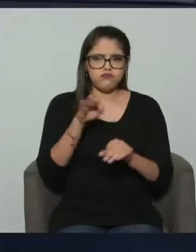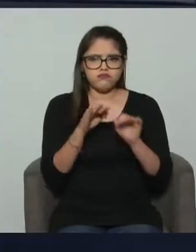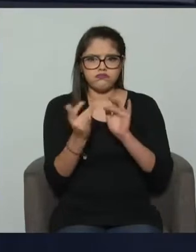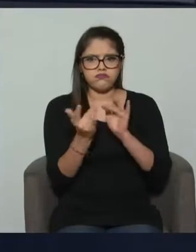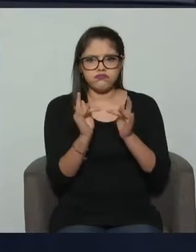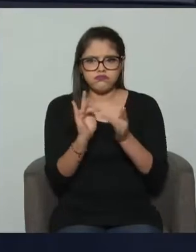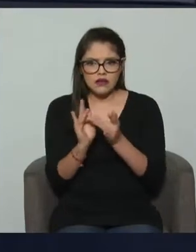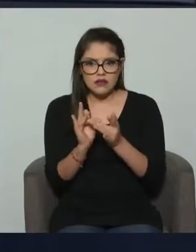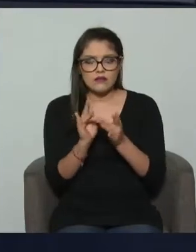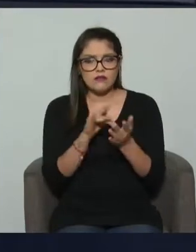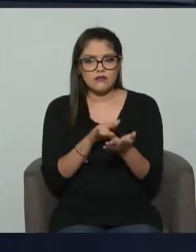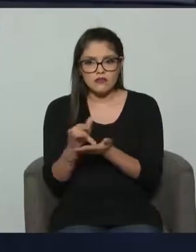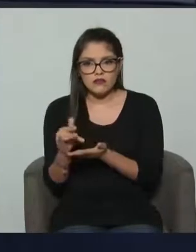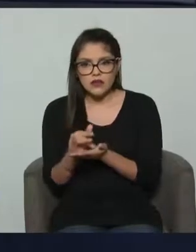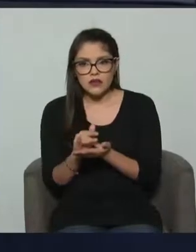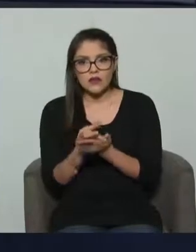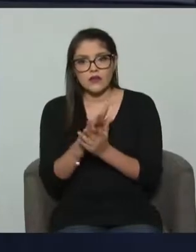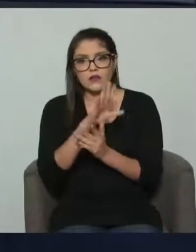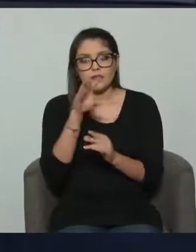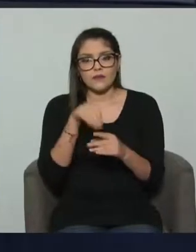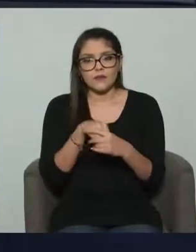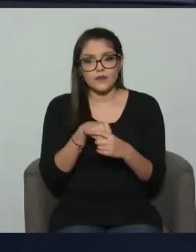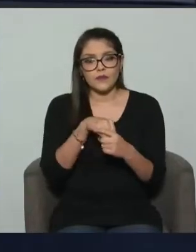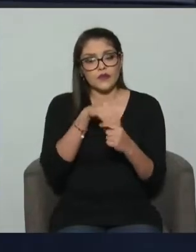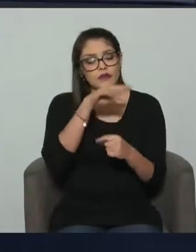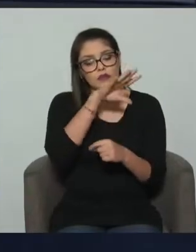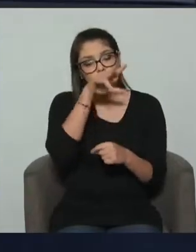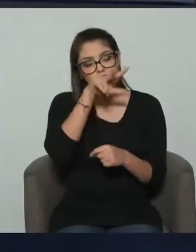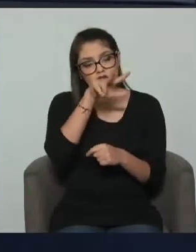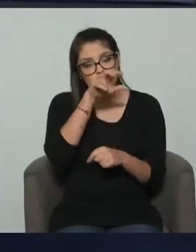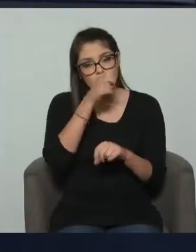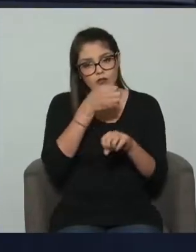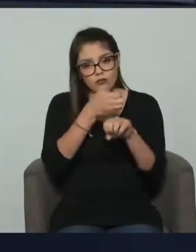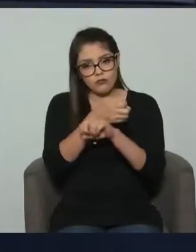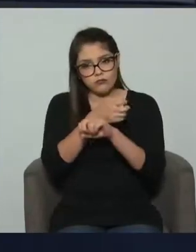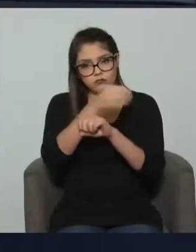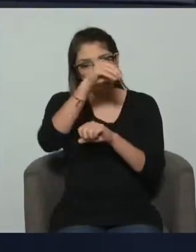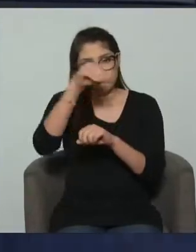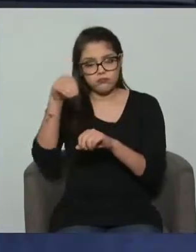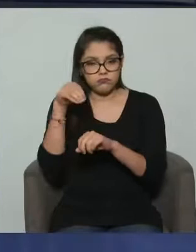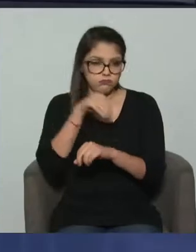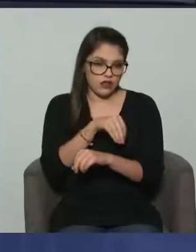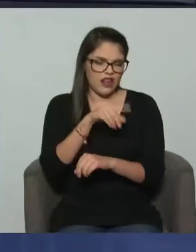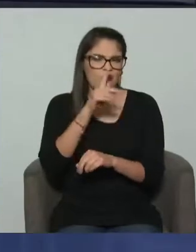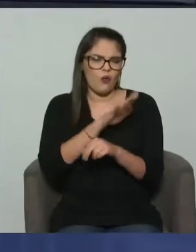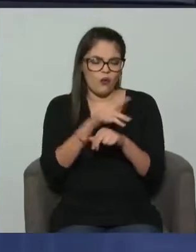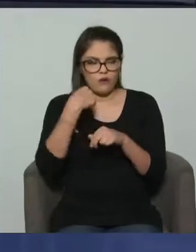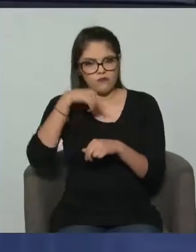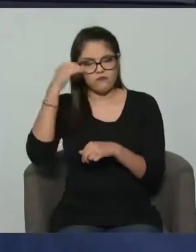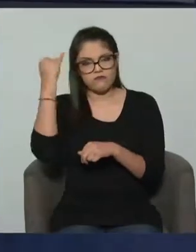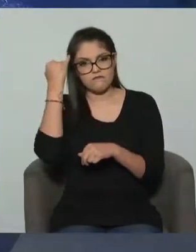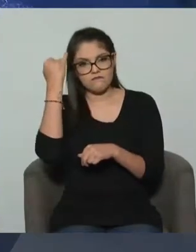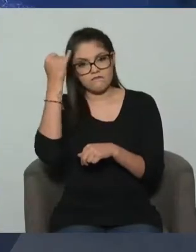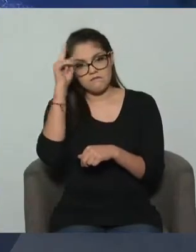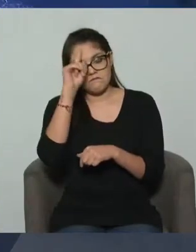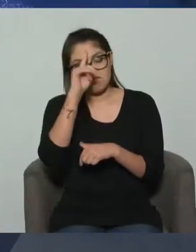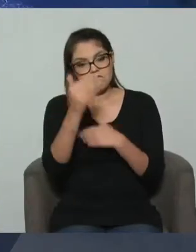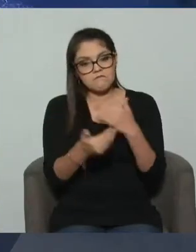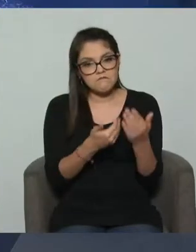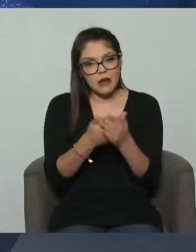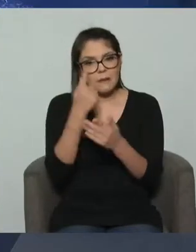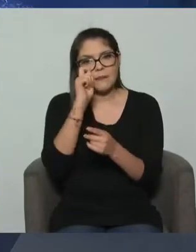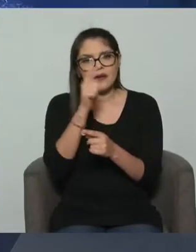78 organizaciones distribuidas en 18 estados de la República, que estamos como proponiendo para que esta situación y esta agenda de niñas,